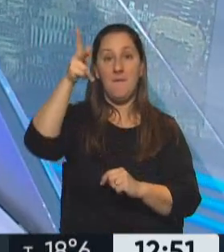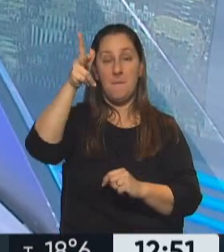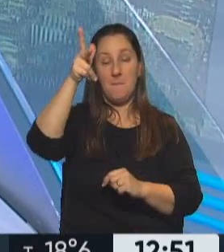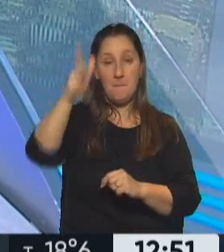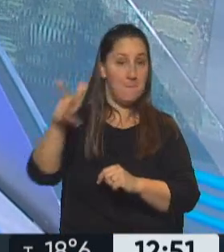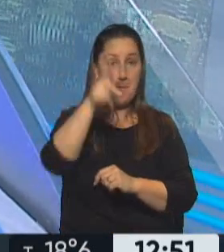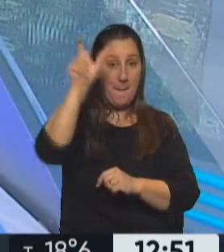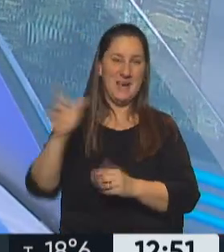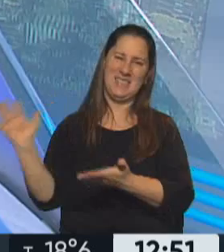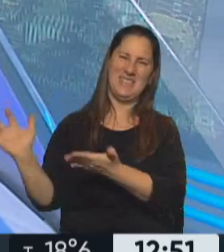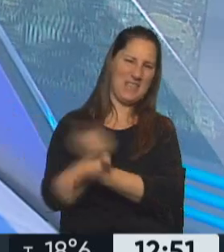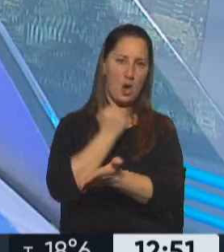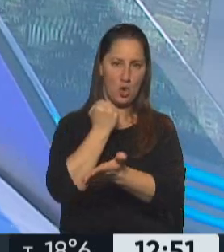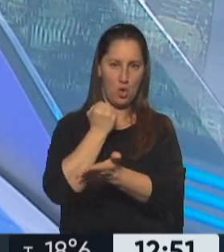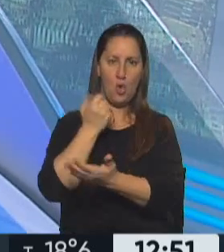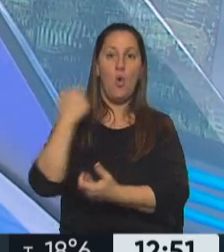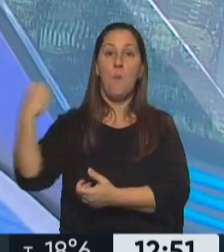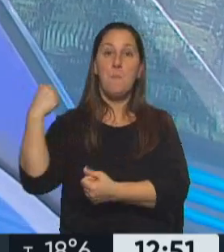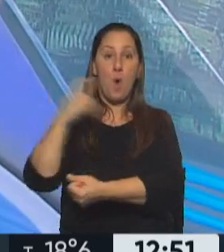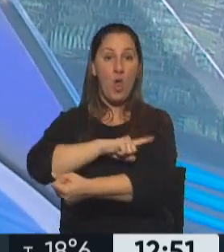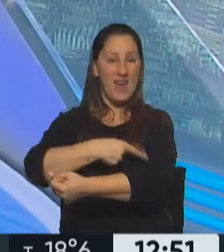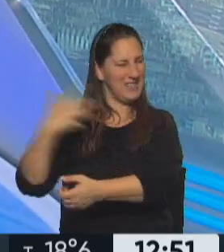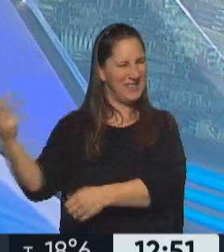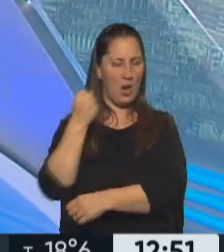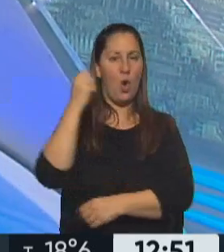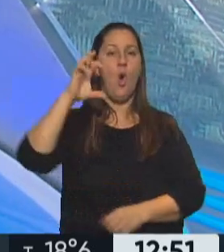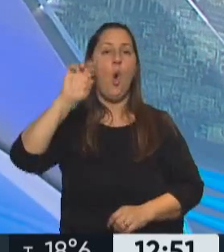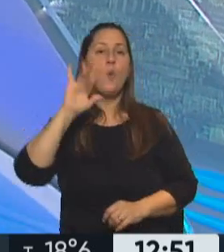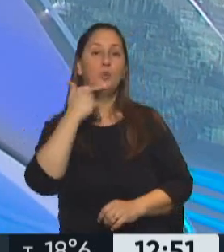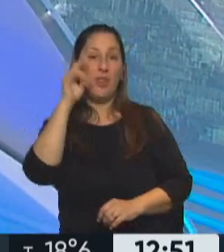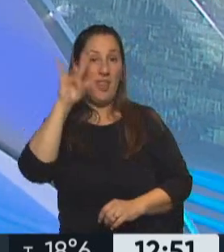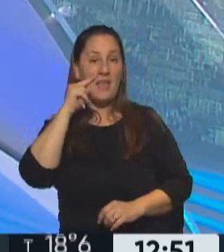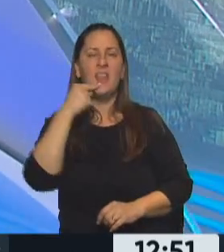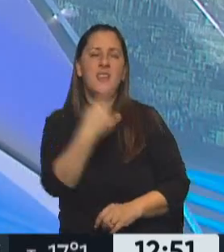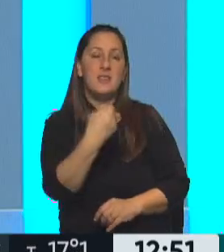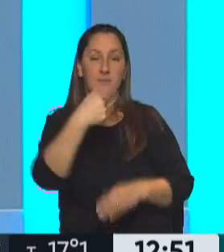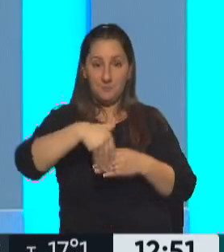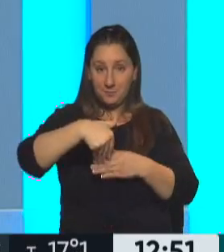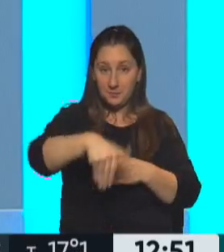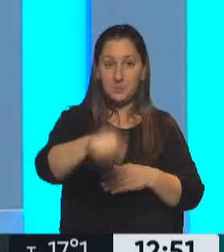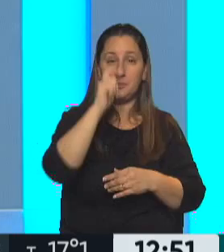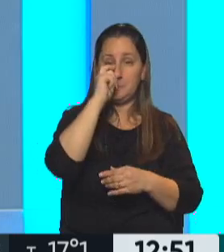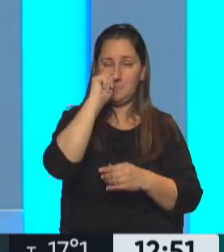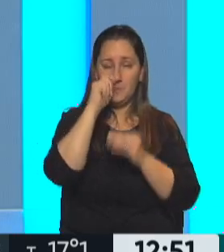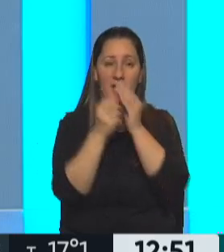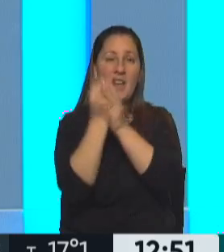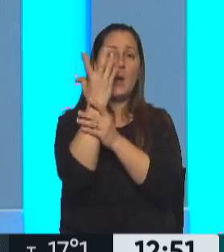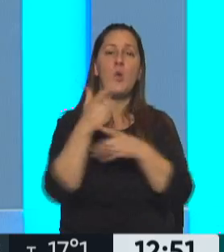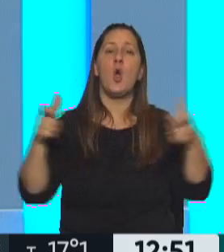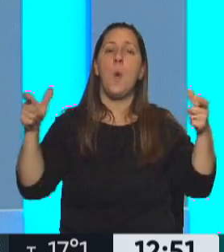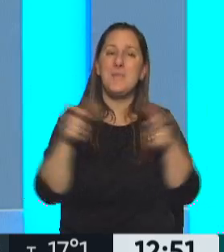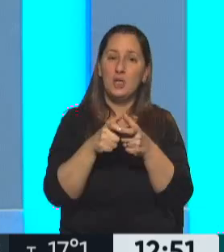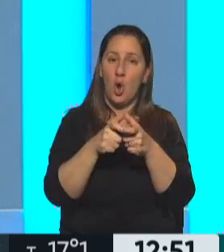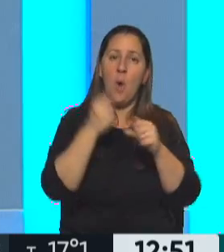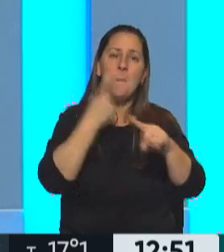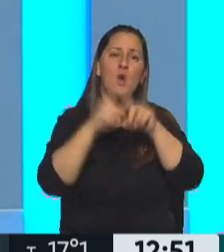y le quitan poder claramente Qué dice el opus Day el opus dice que a partir de ahora arman una comisión que no es por